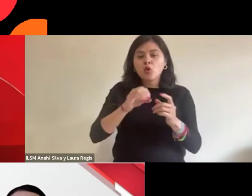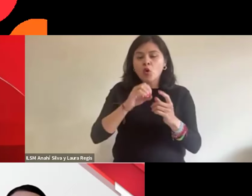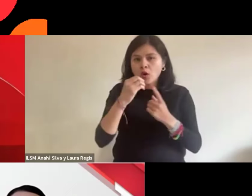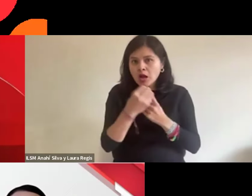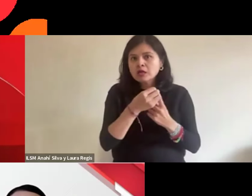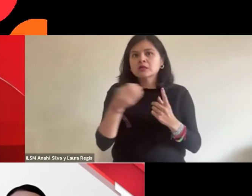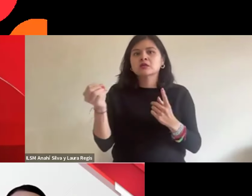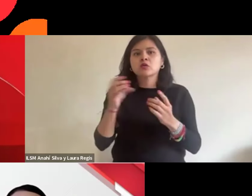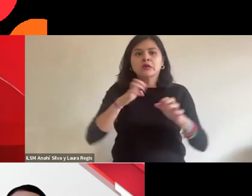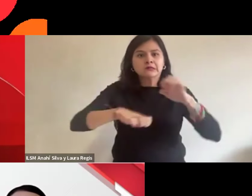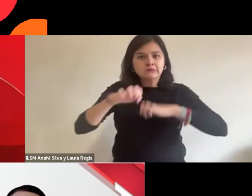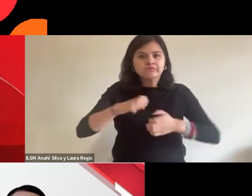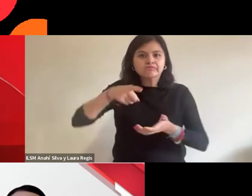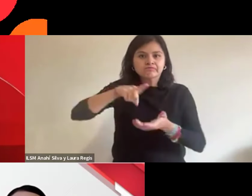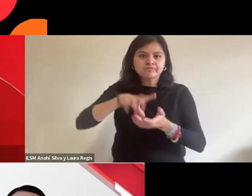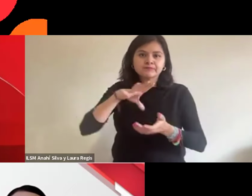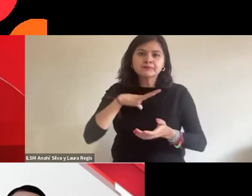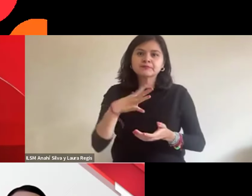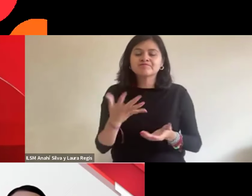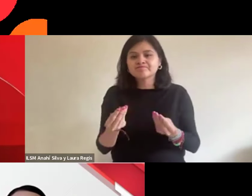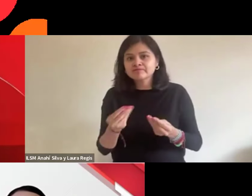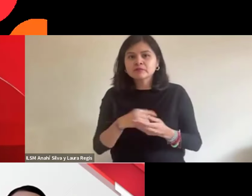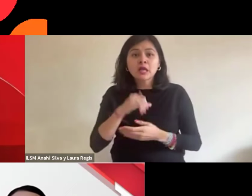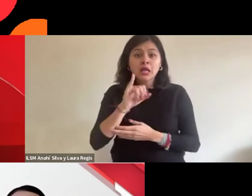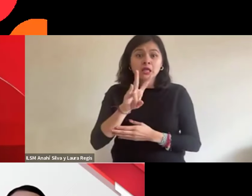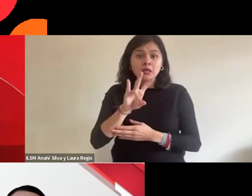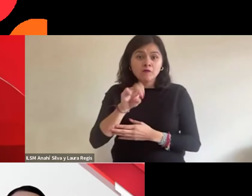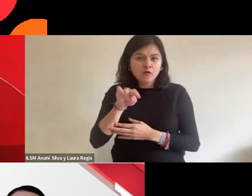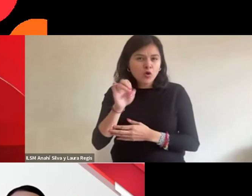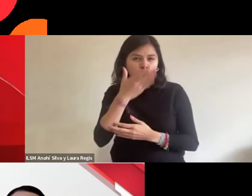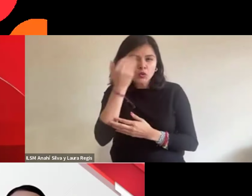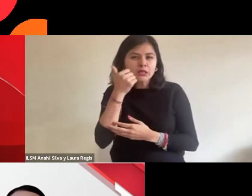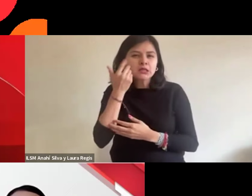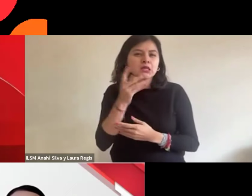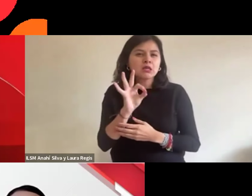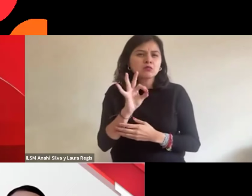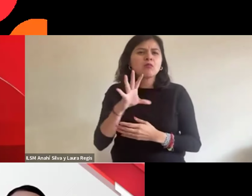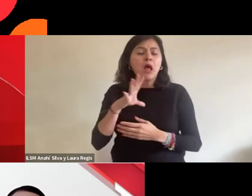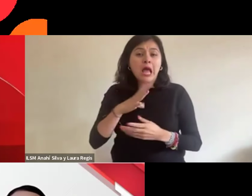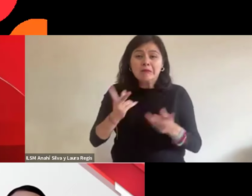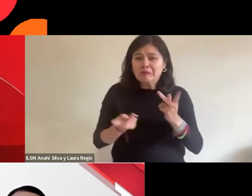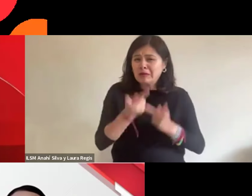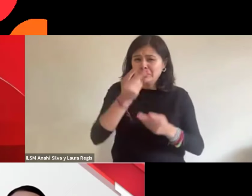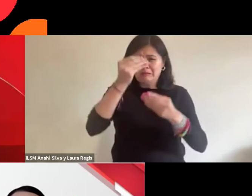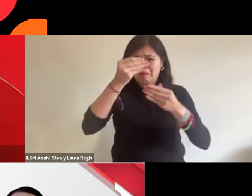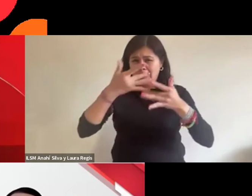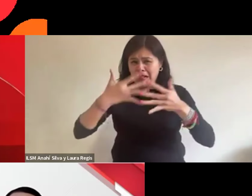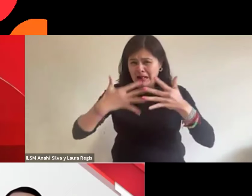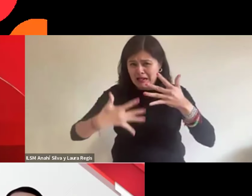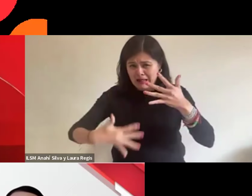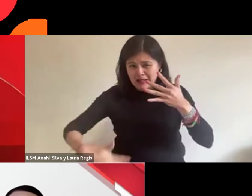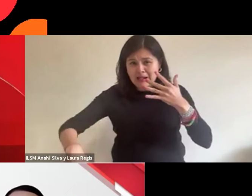con empresas. En fin. Ivonne, no sé si quisieras, o sea, tenemos muchas preguntas, pero